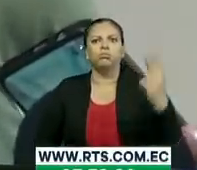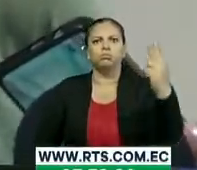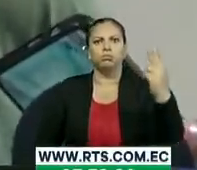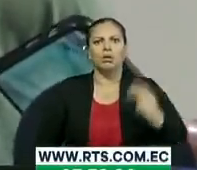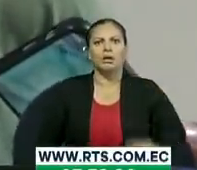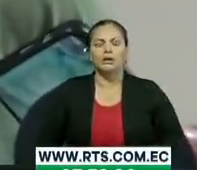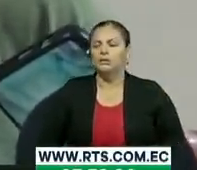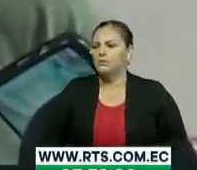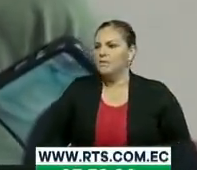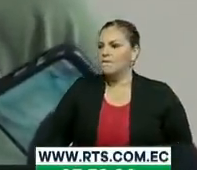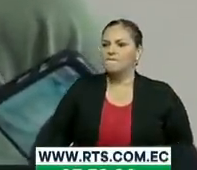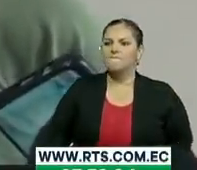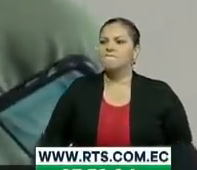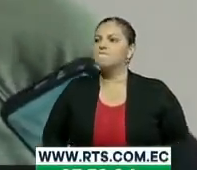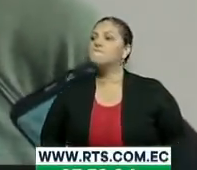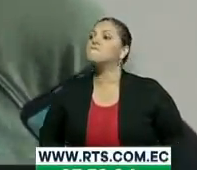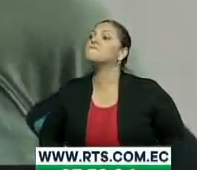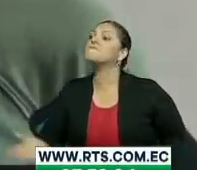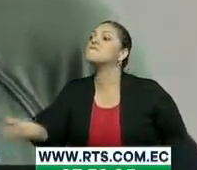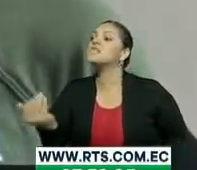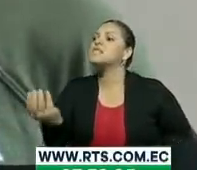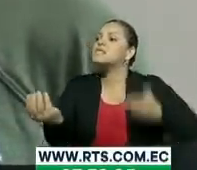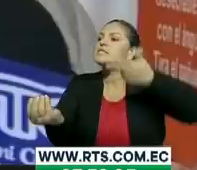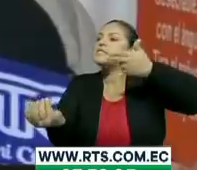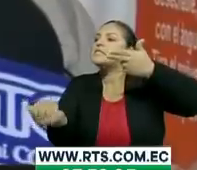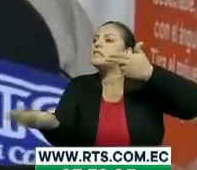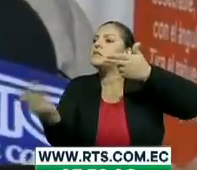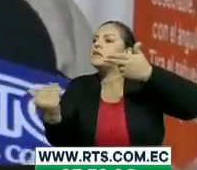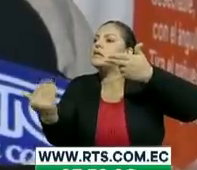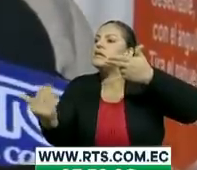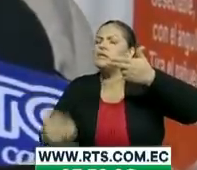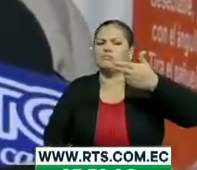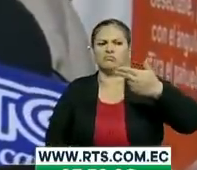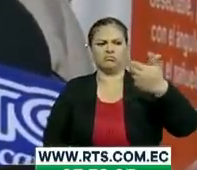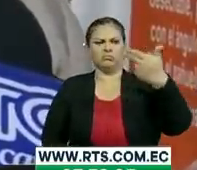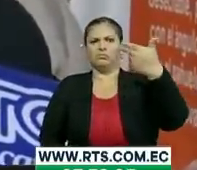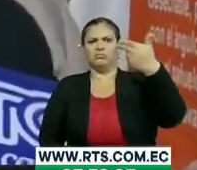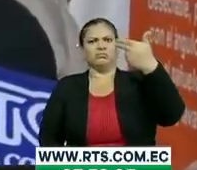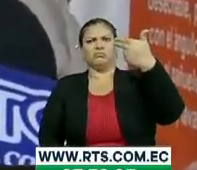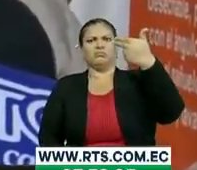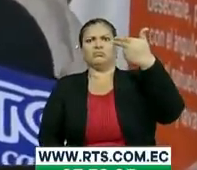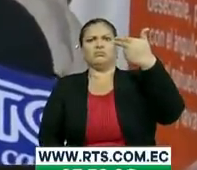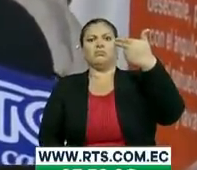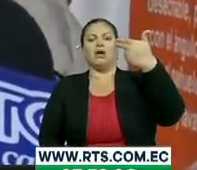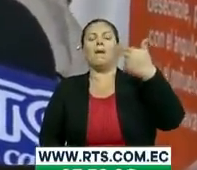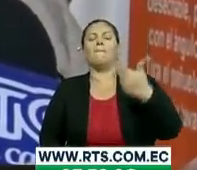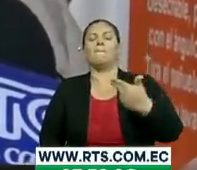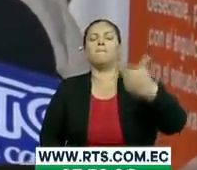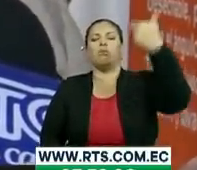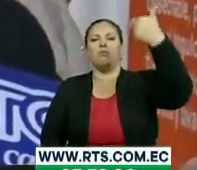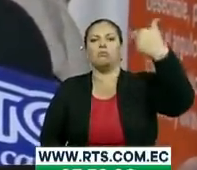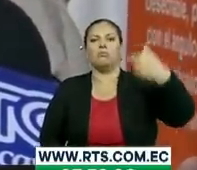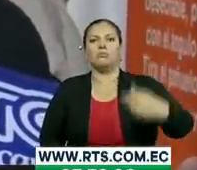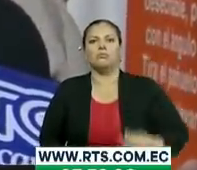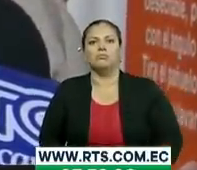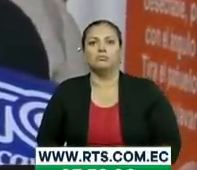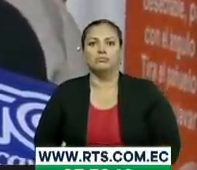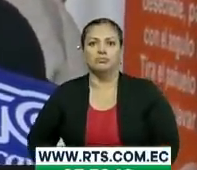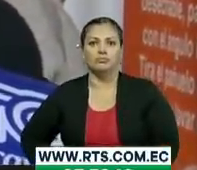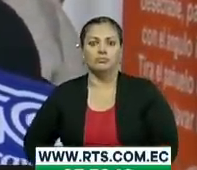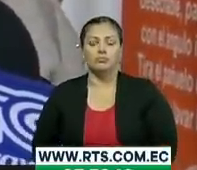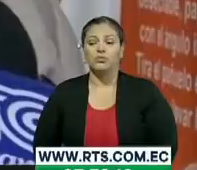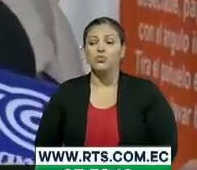pero no sé cómo, si ella sabría hacer, no se sabe. ¿No? Está en cuidados intensivos, está inducido en coma, con tratamiento médico para